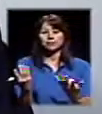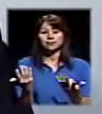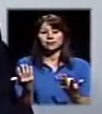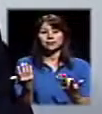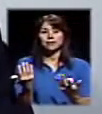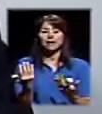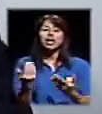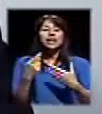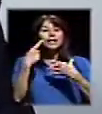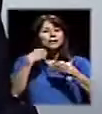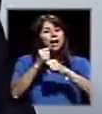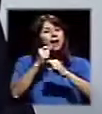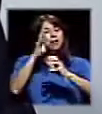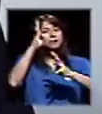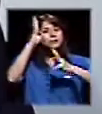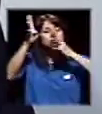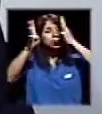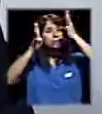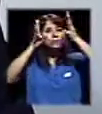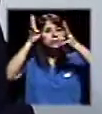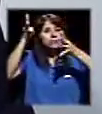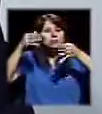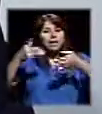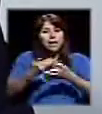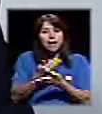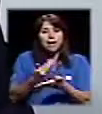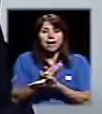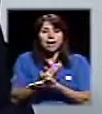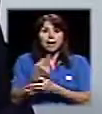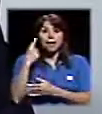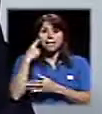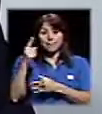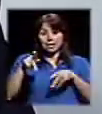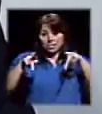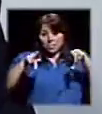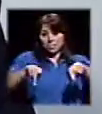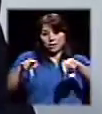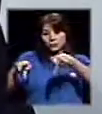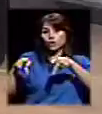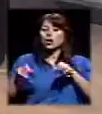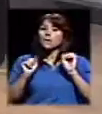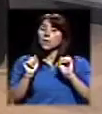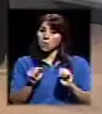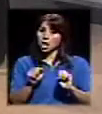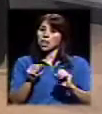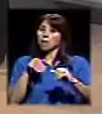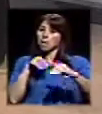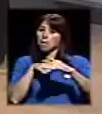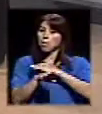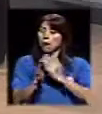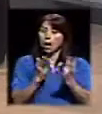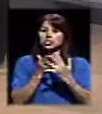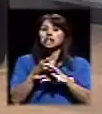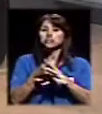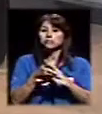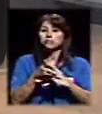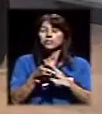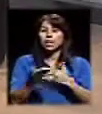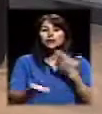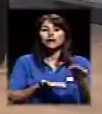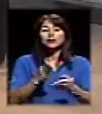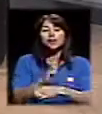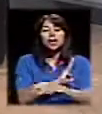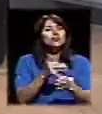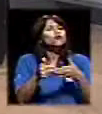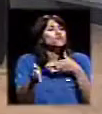haga innovación facilitando el acceso del cliente a los servicios bancarios. Entonces no importa que seamos públicos